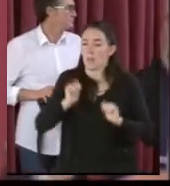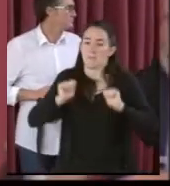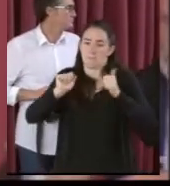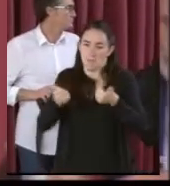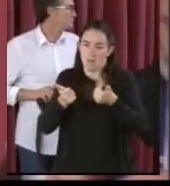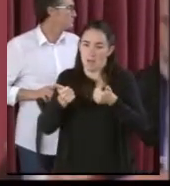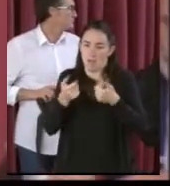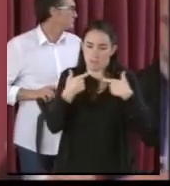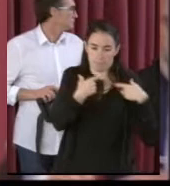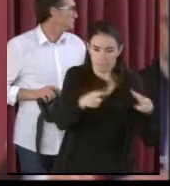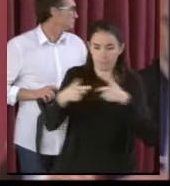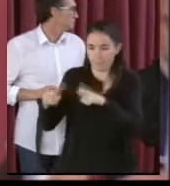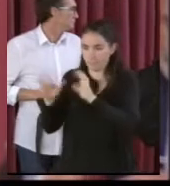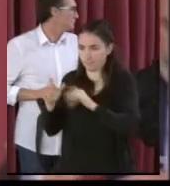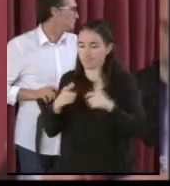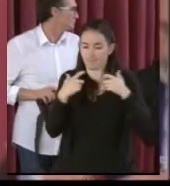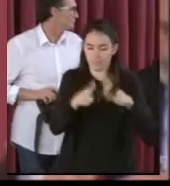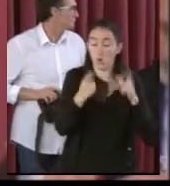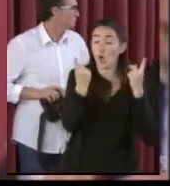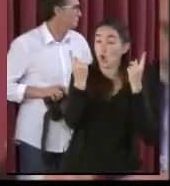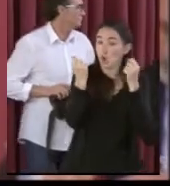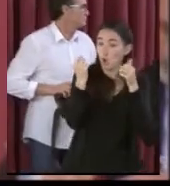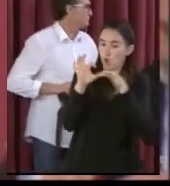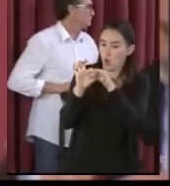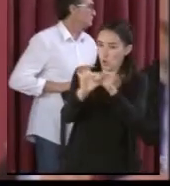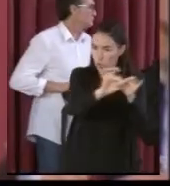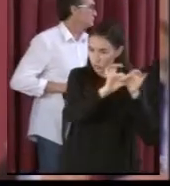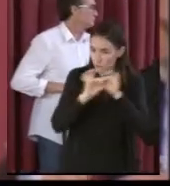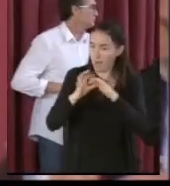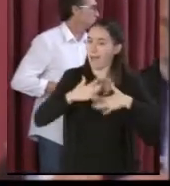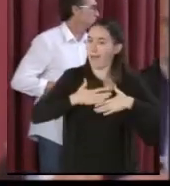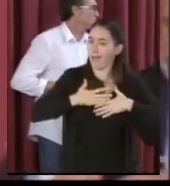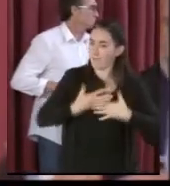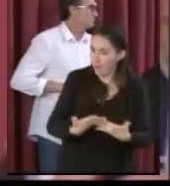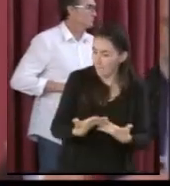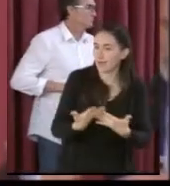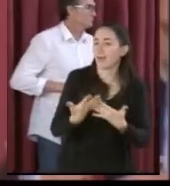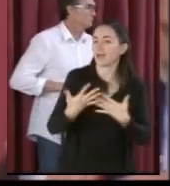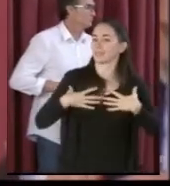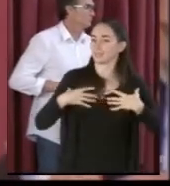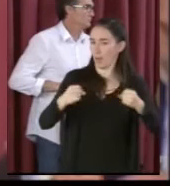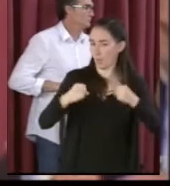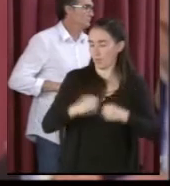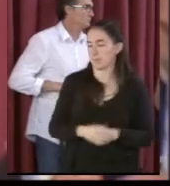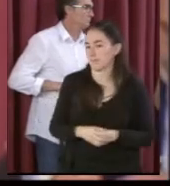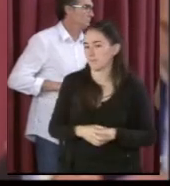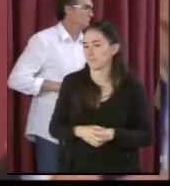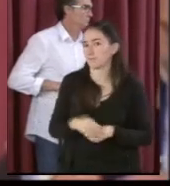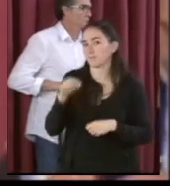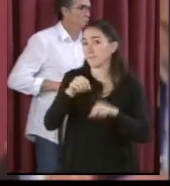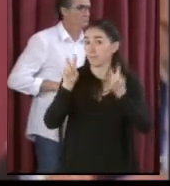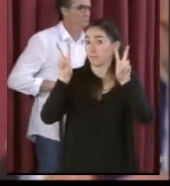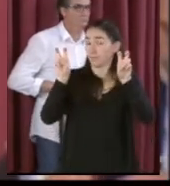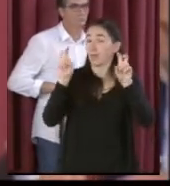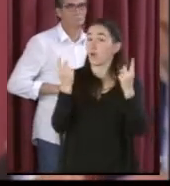partes. Un Logroño cohesionado, amable y saludable. Hablaba de un Logroño